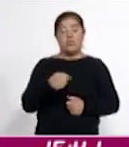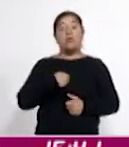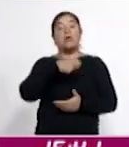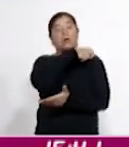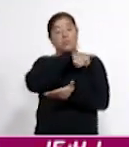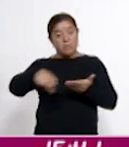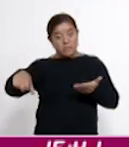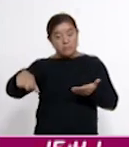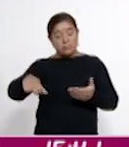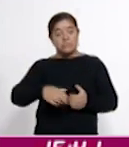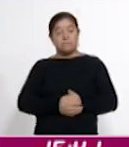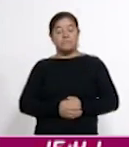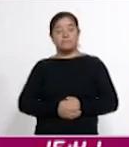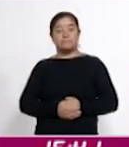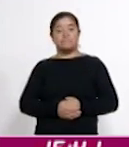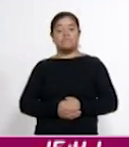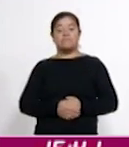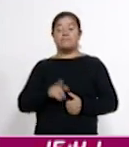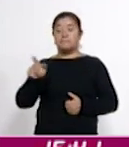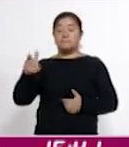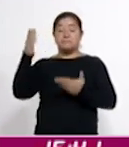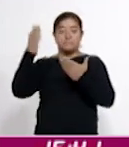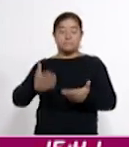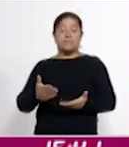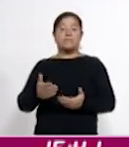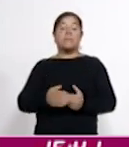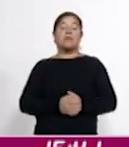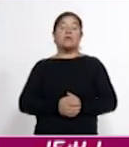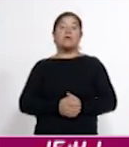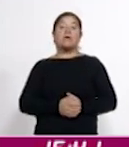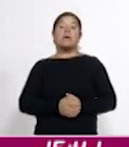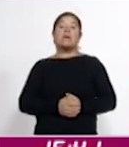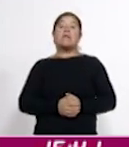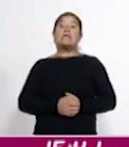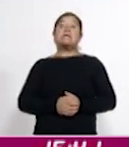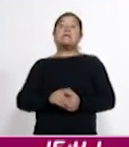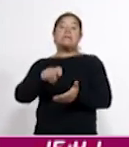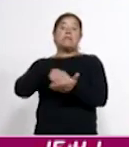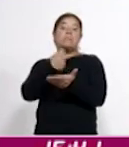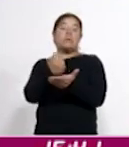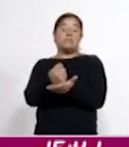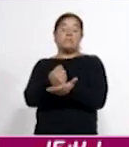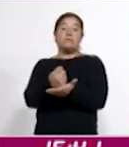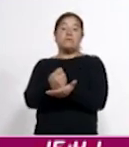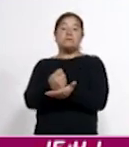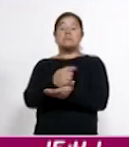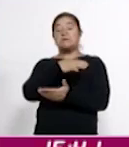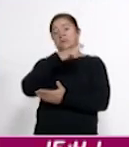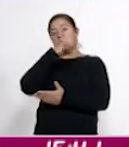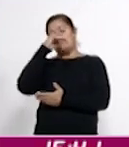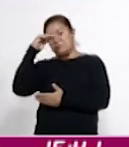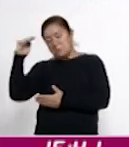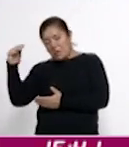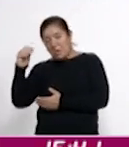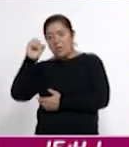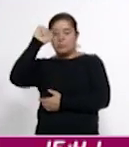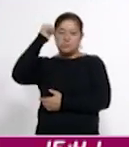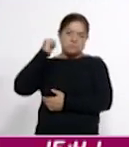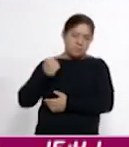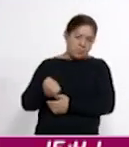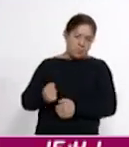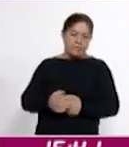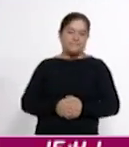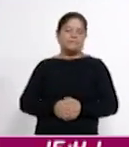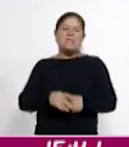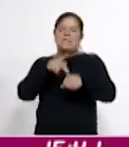compramos. Viene de Tamaulipas, Michoacán, Sinaloa, son de los lugares que llega el pescado. ¿Aproximadamente de